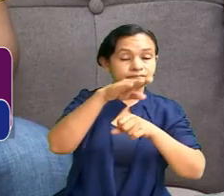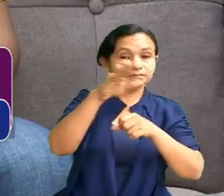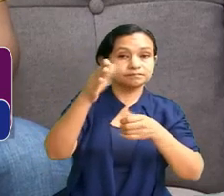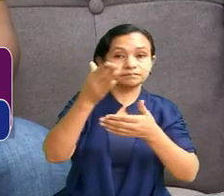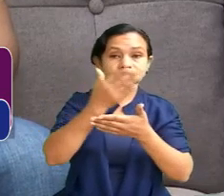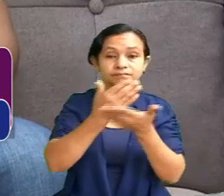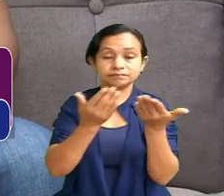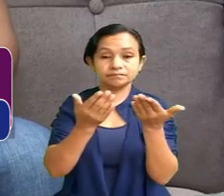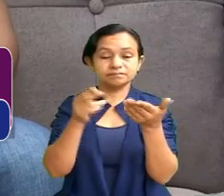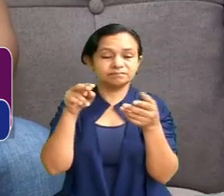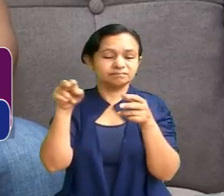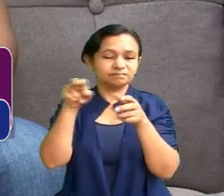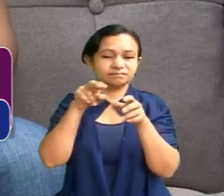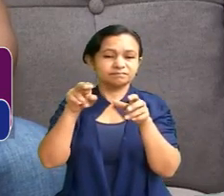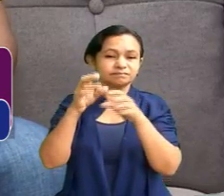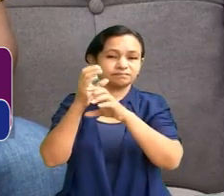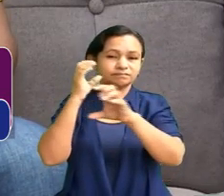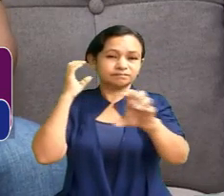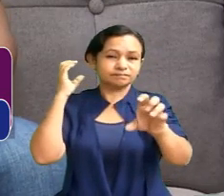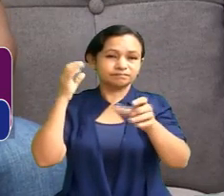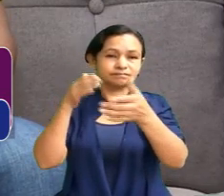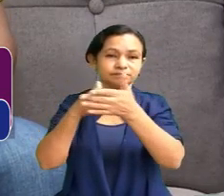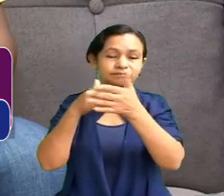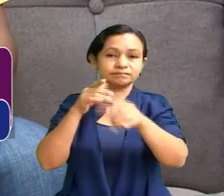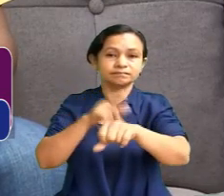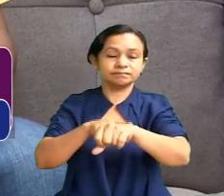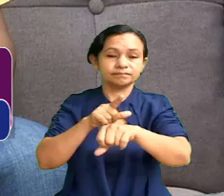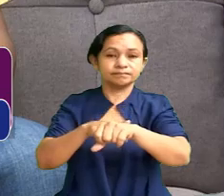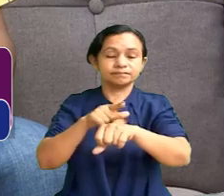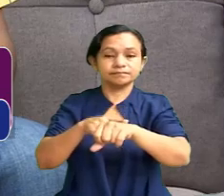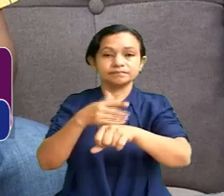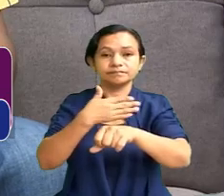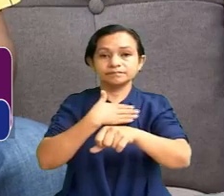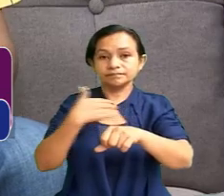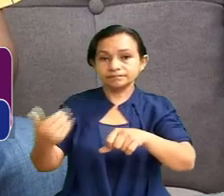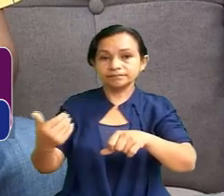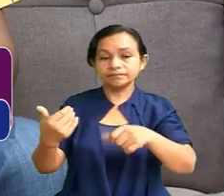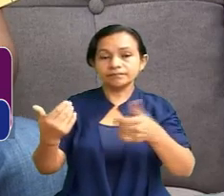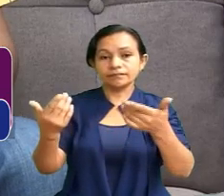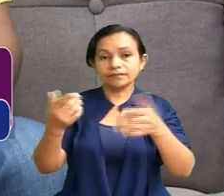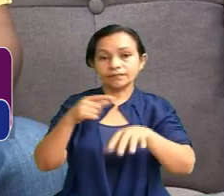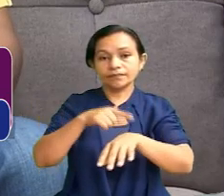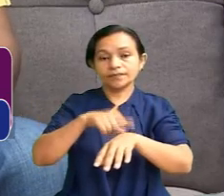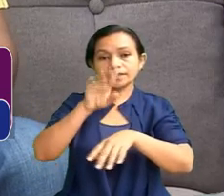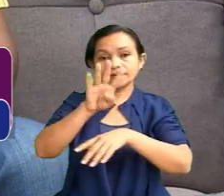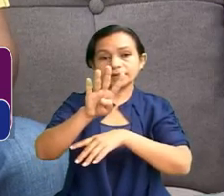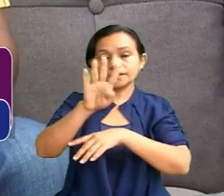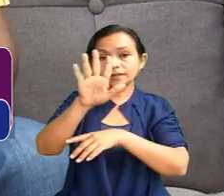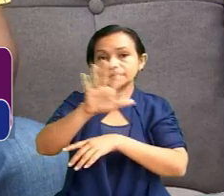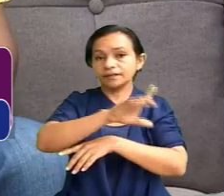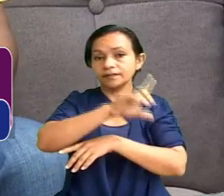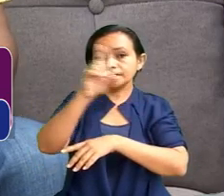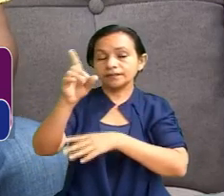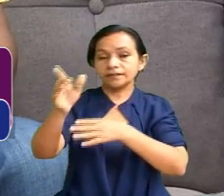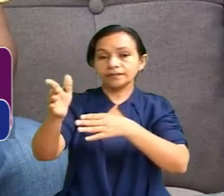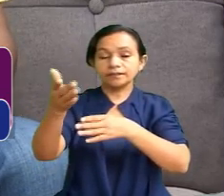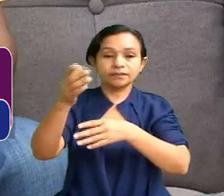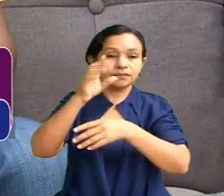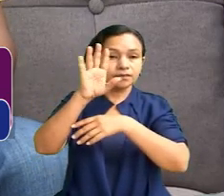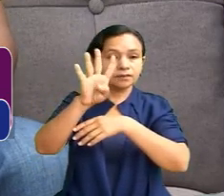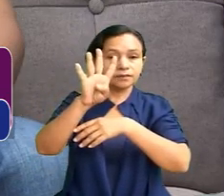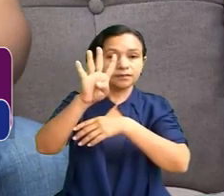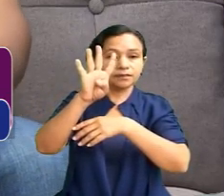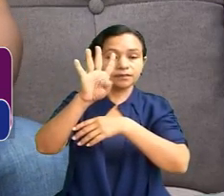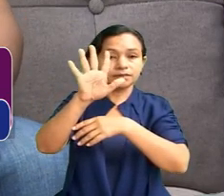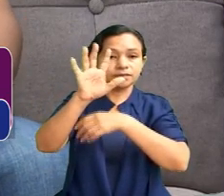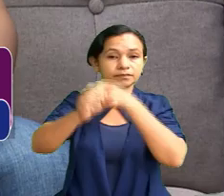quieres dentro de la excursión porque efectivamente esté limitado por los horarios pero hemos visto que desde hace cuatro o cinco años atrás es decir el sector transporte nuestro